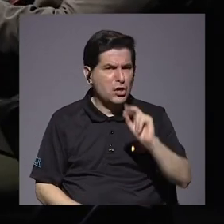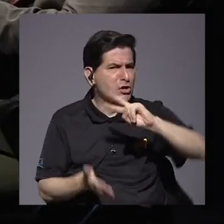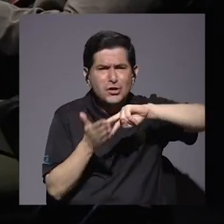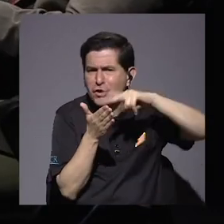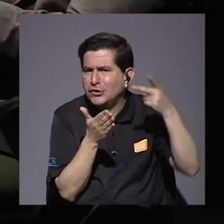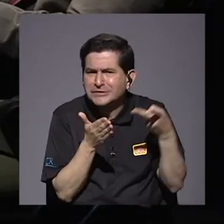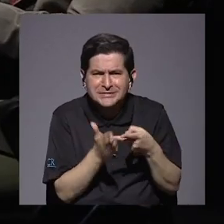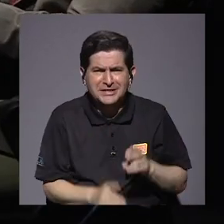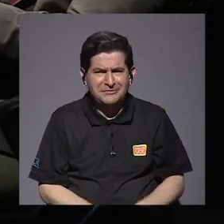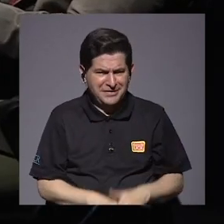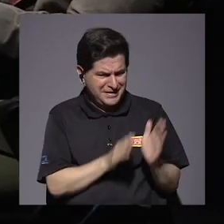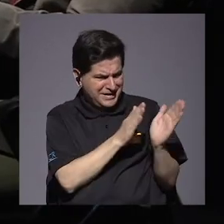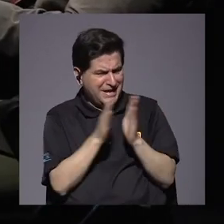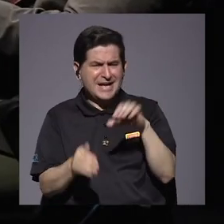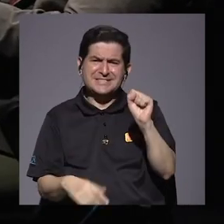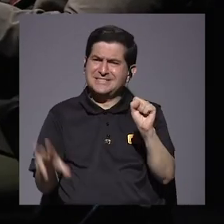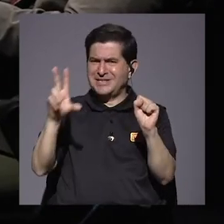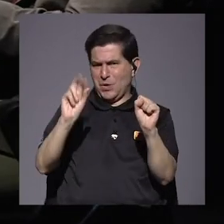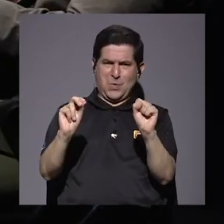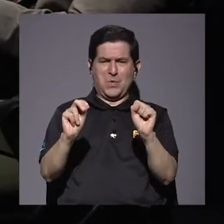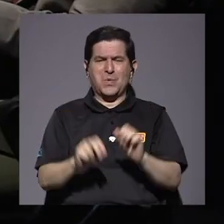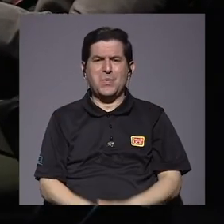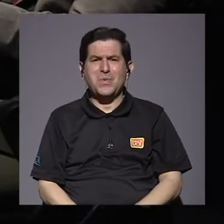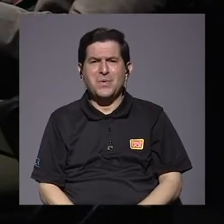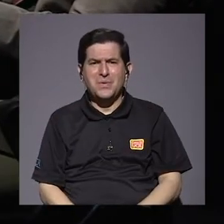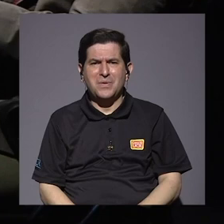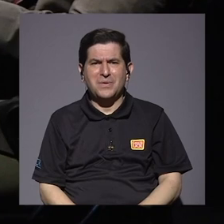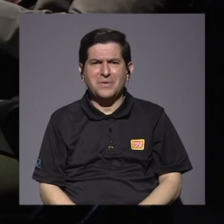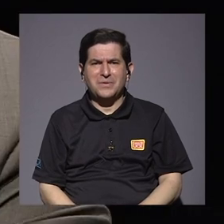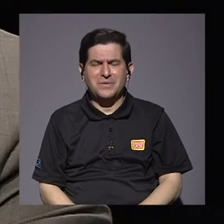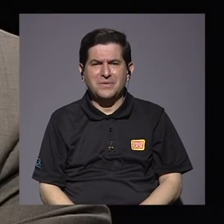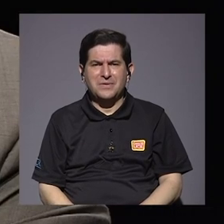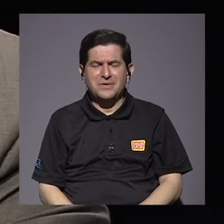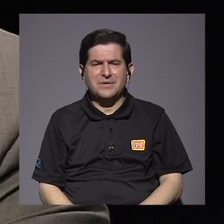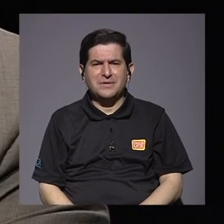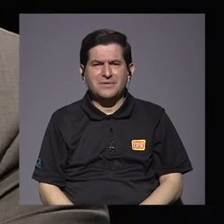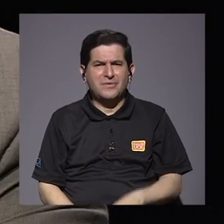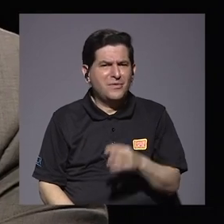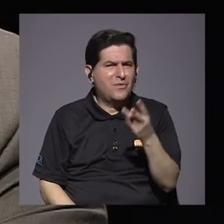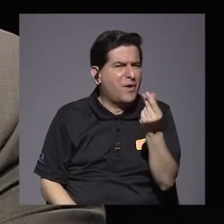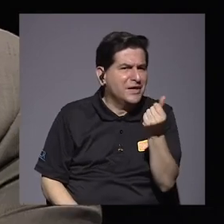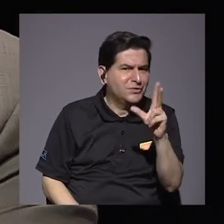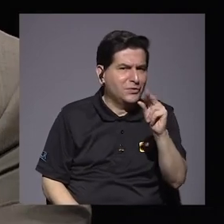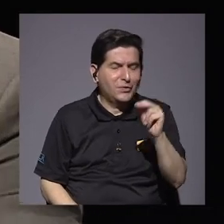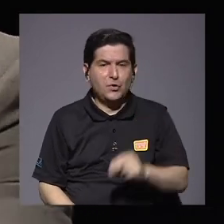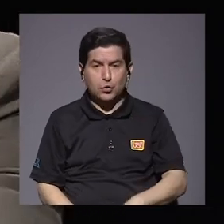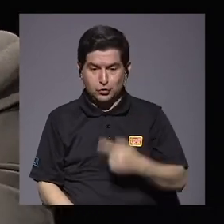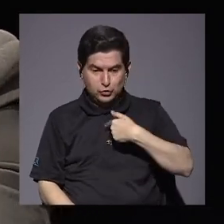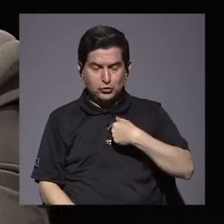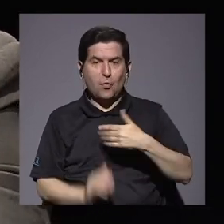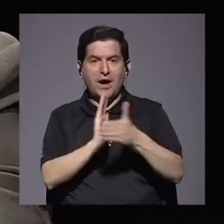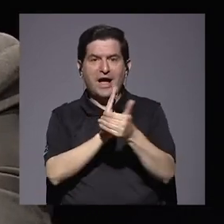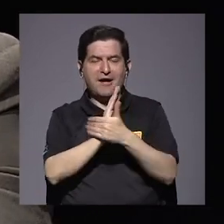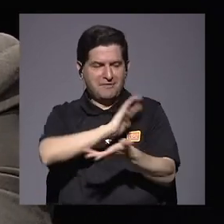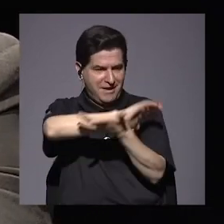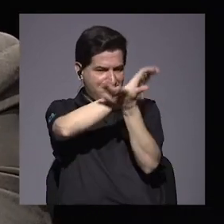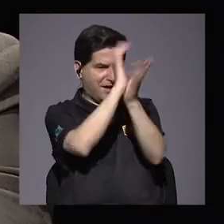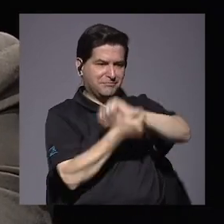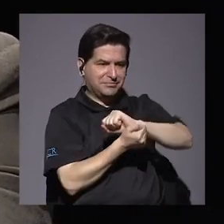se trata de si estaba preparado o no, cuán estaba preparado. Es qué capacidad tuve de